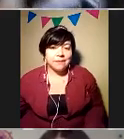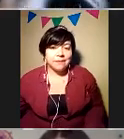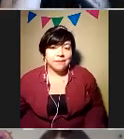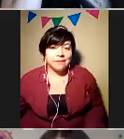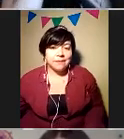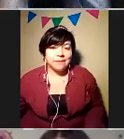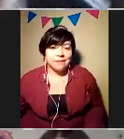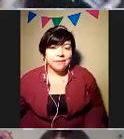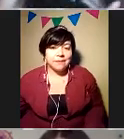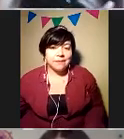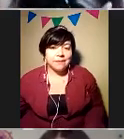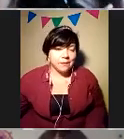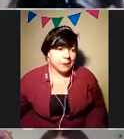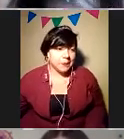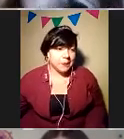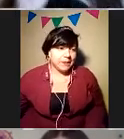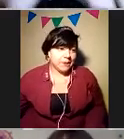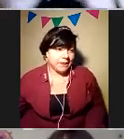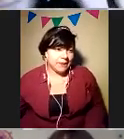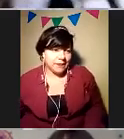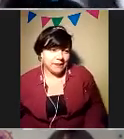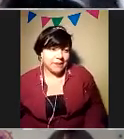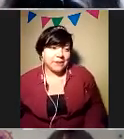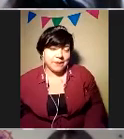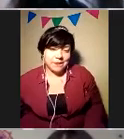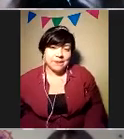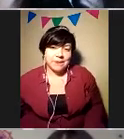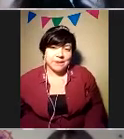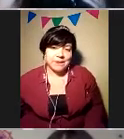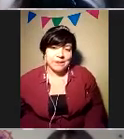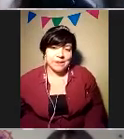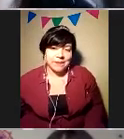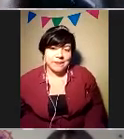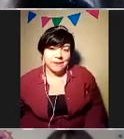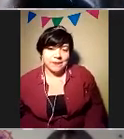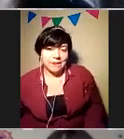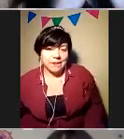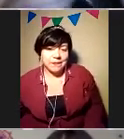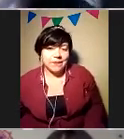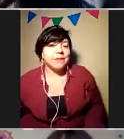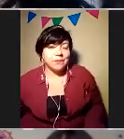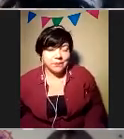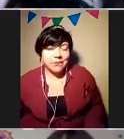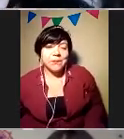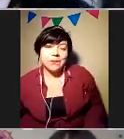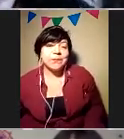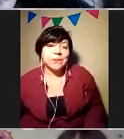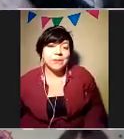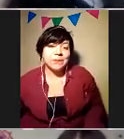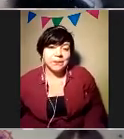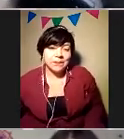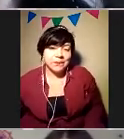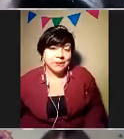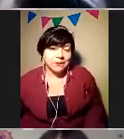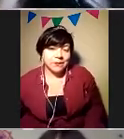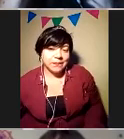noviembre a las 6 de la tarde. También les va a llegar el correíto de recordatorio, así que nos vamos a dar una pausa este domingo y nos